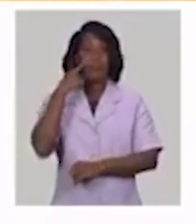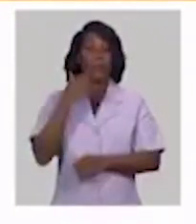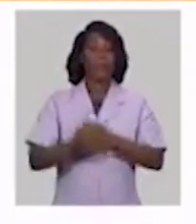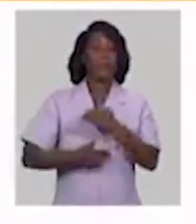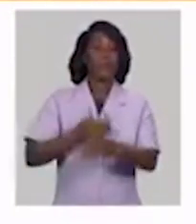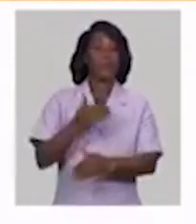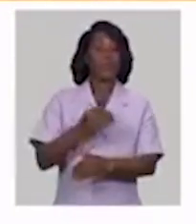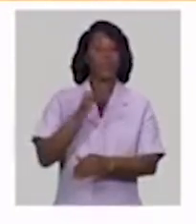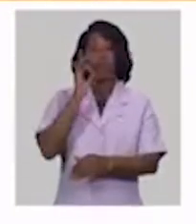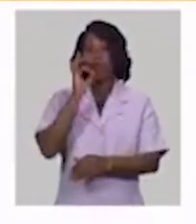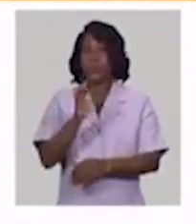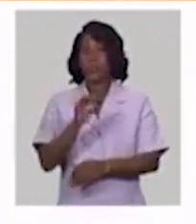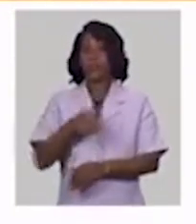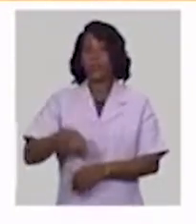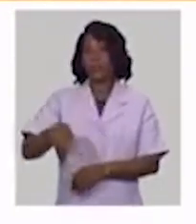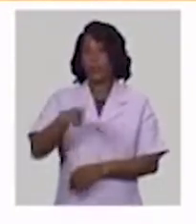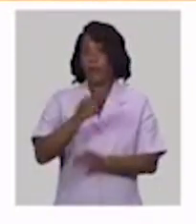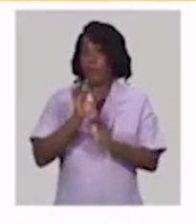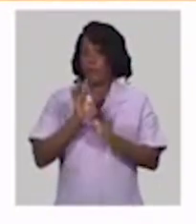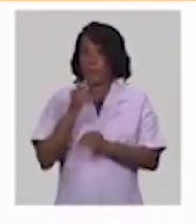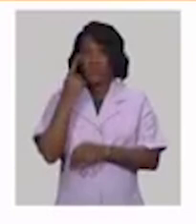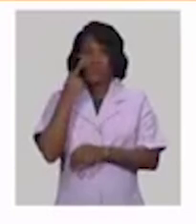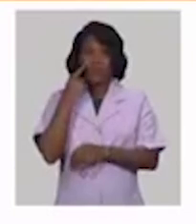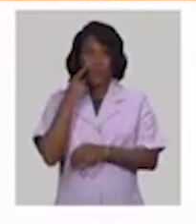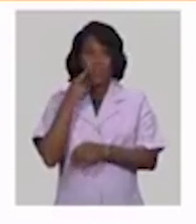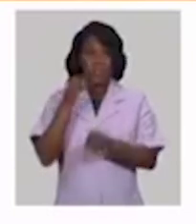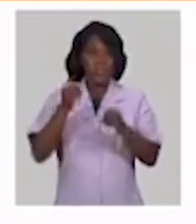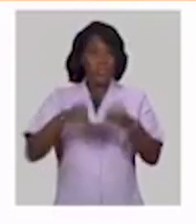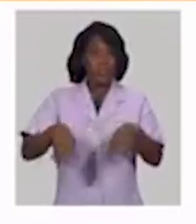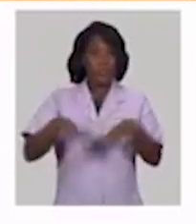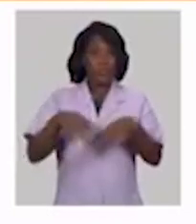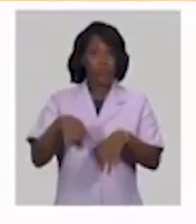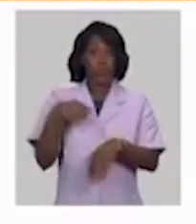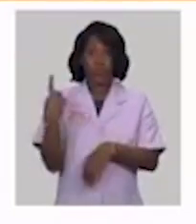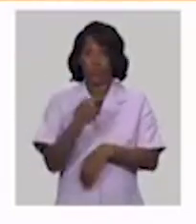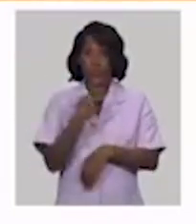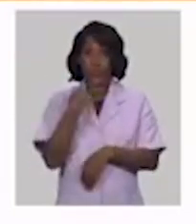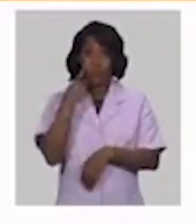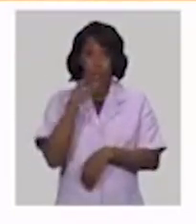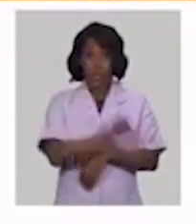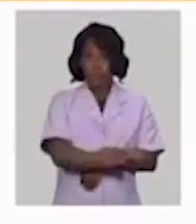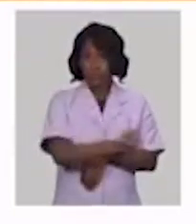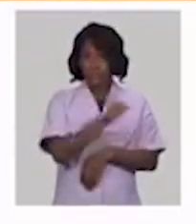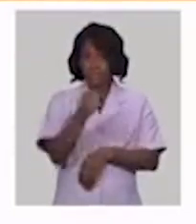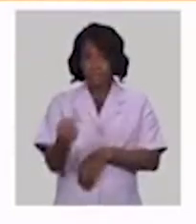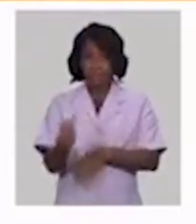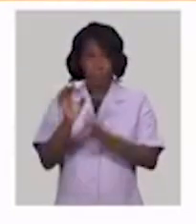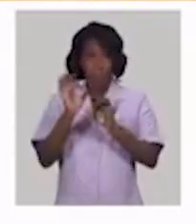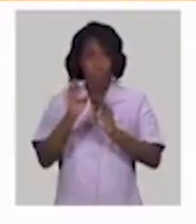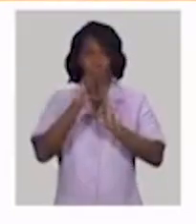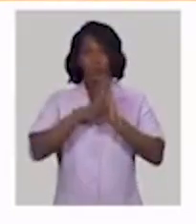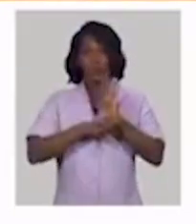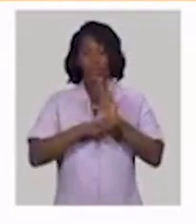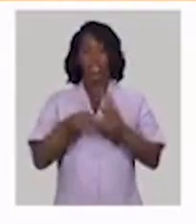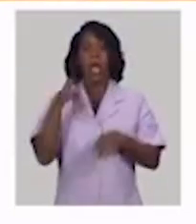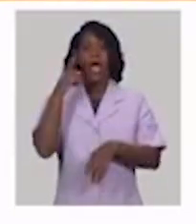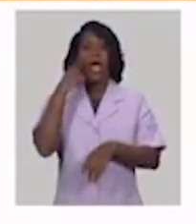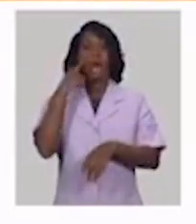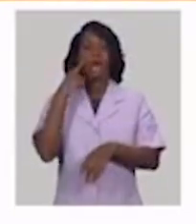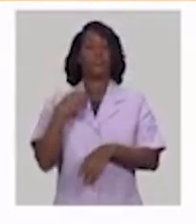proceso. Y, por supuesto, en la medida que nosotros seamos consecuentes con estas medidas, con el cumplimiento de las medidas,